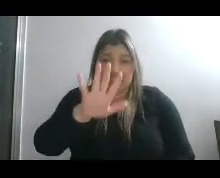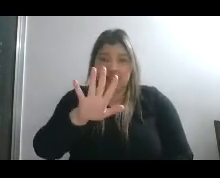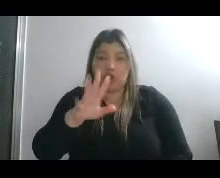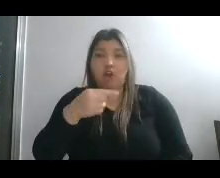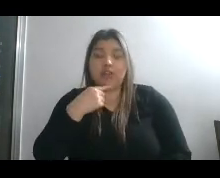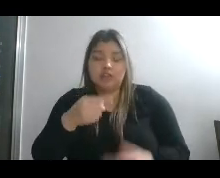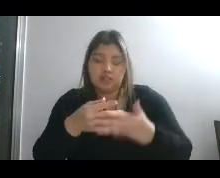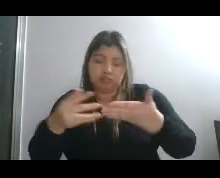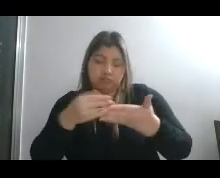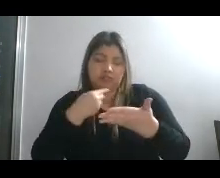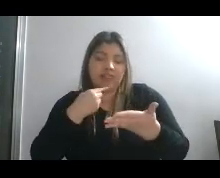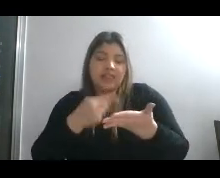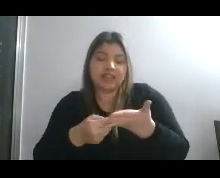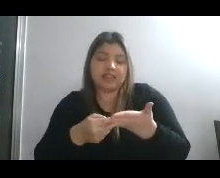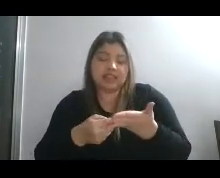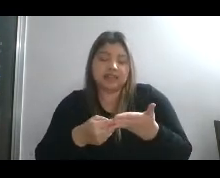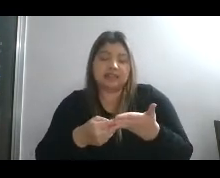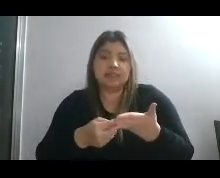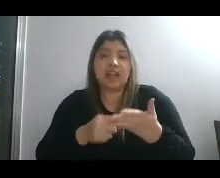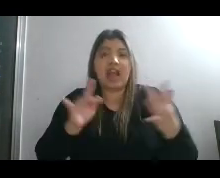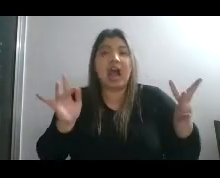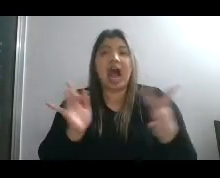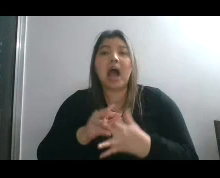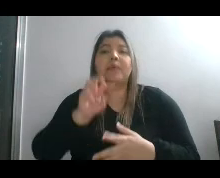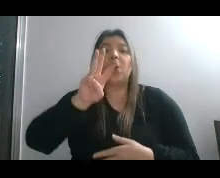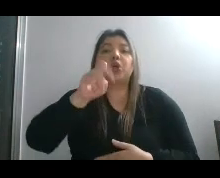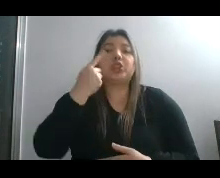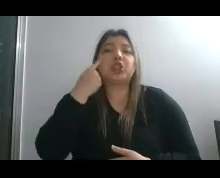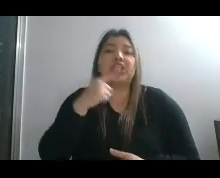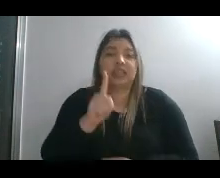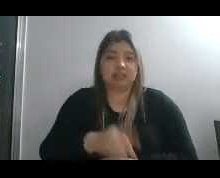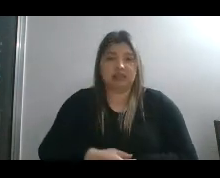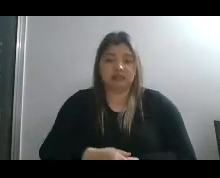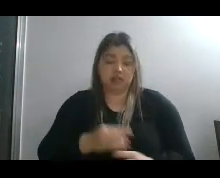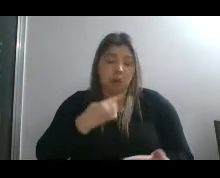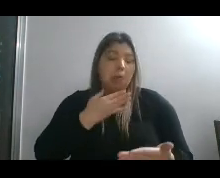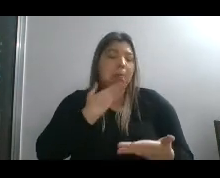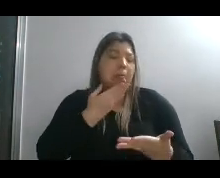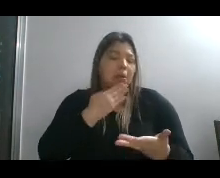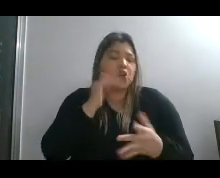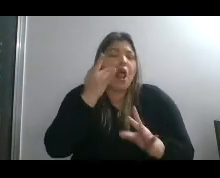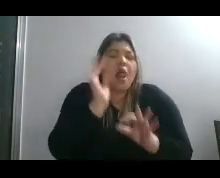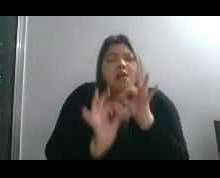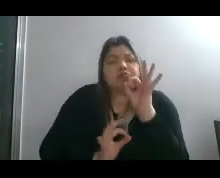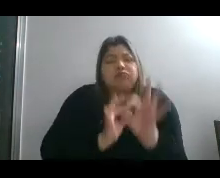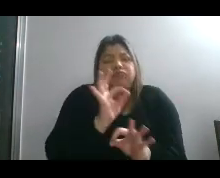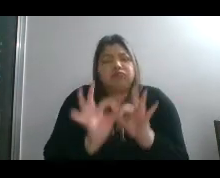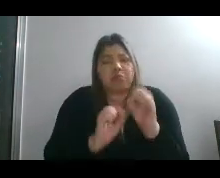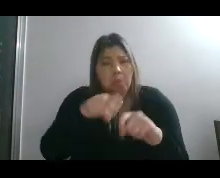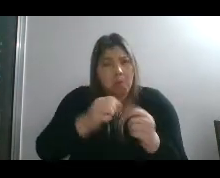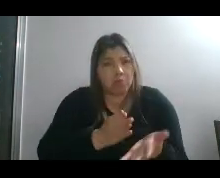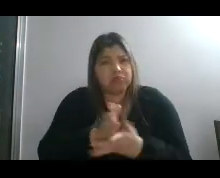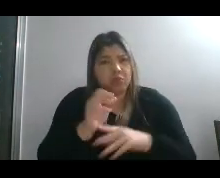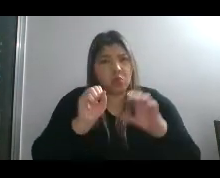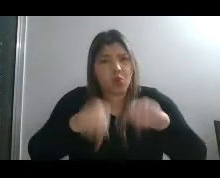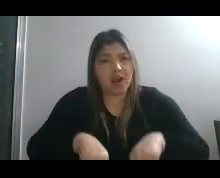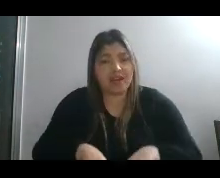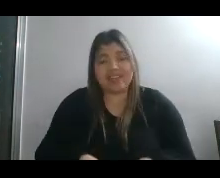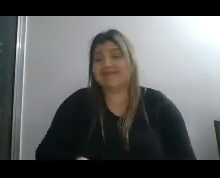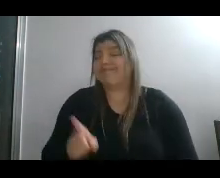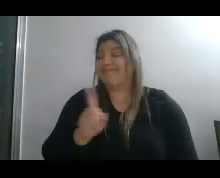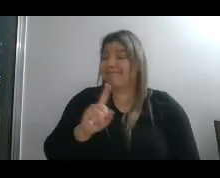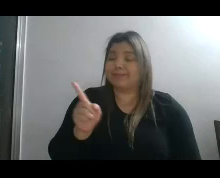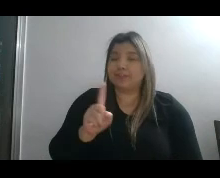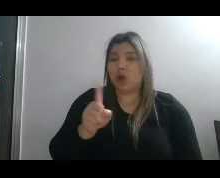mascarilla N95? Jessica, no. Acuérdate que el uso de la N95 está relacionado también con esas pruebas de inhalación o de